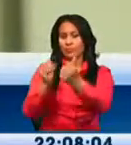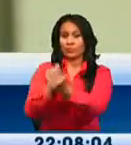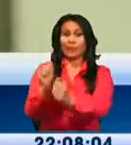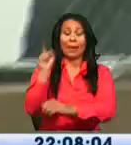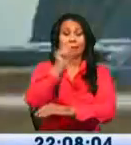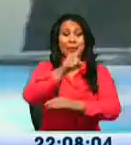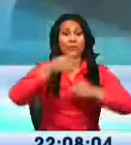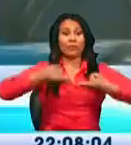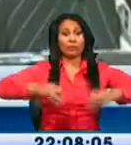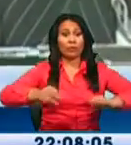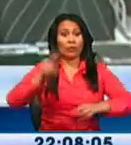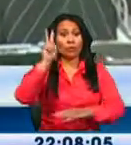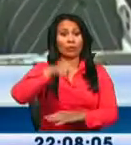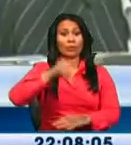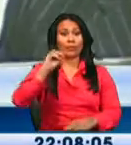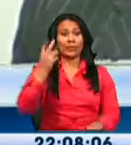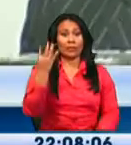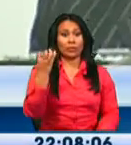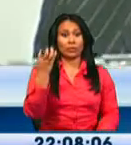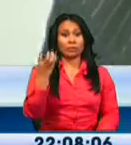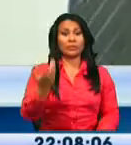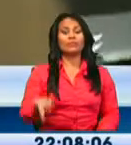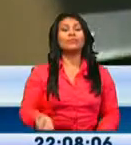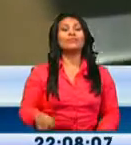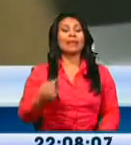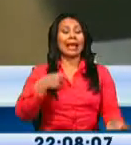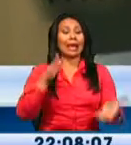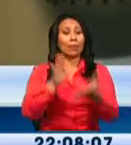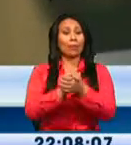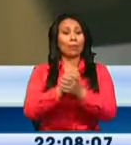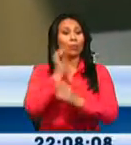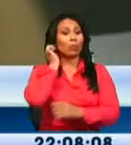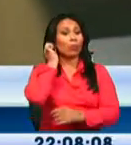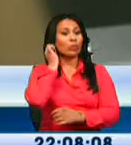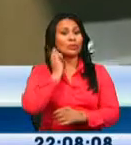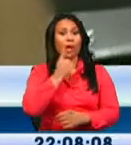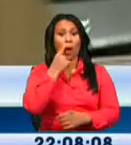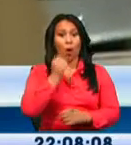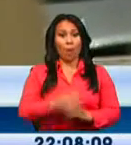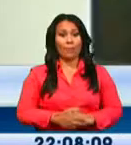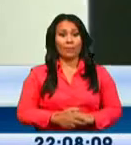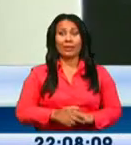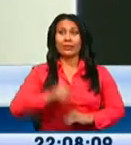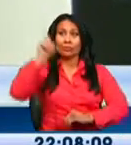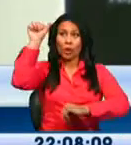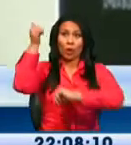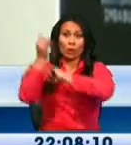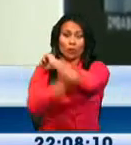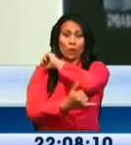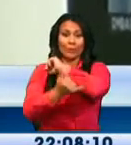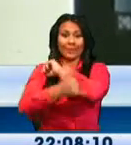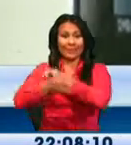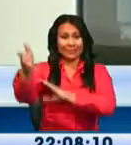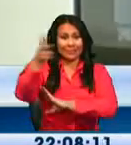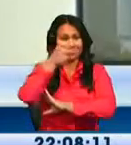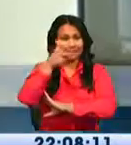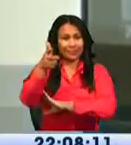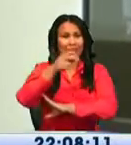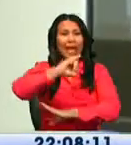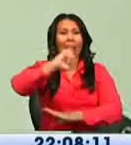primero de febrero del 2014. Estaba previsto que la esposa del occiso dé una nueva versión desde Japón, a través de una